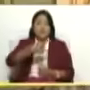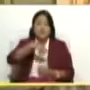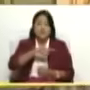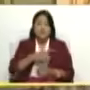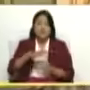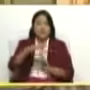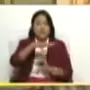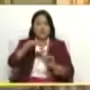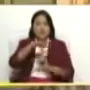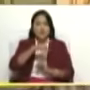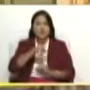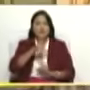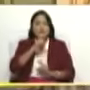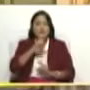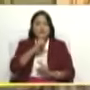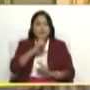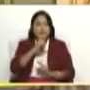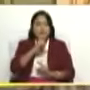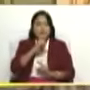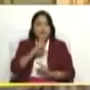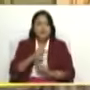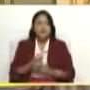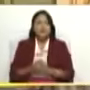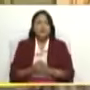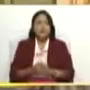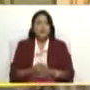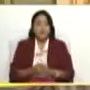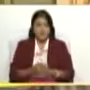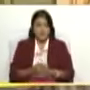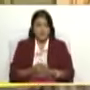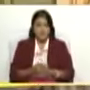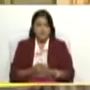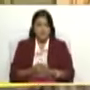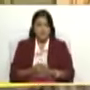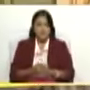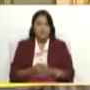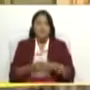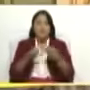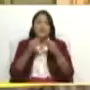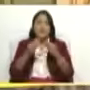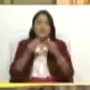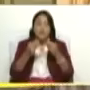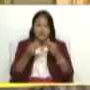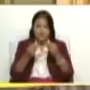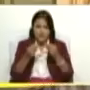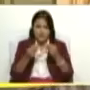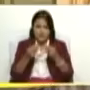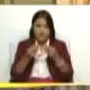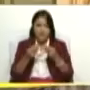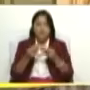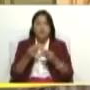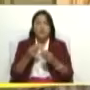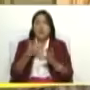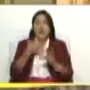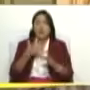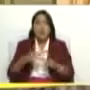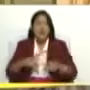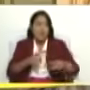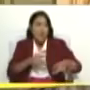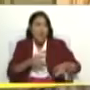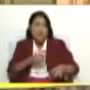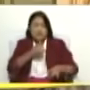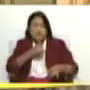adversidades lesión aquí lesión allá a veces Cuántas veces se va a competir con un dolor que no